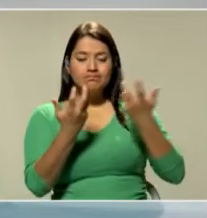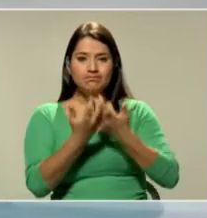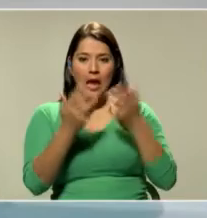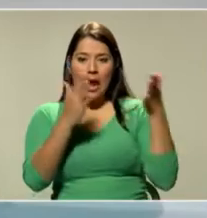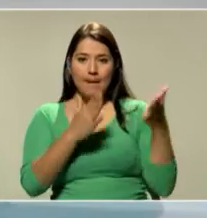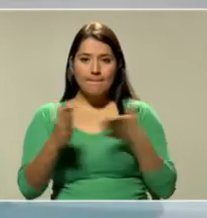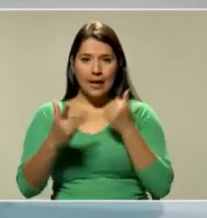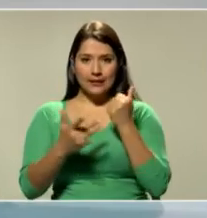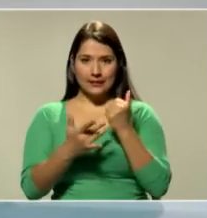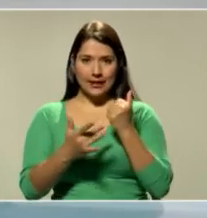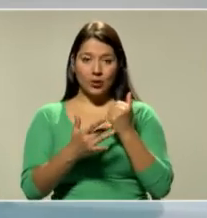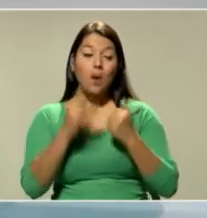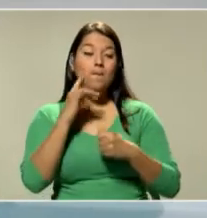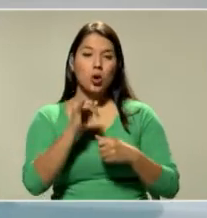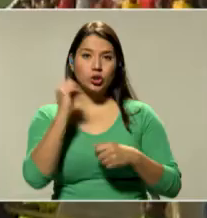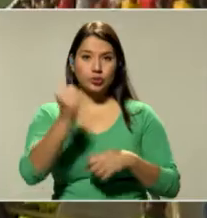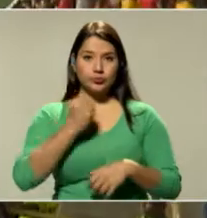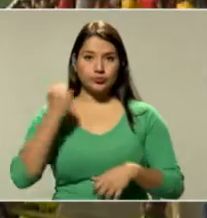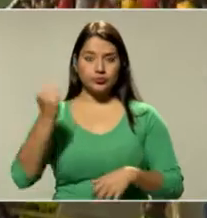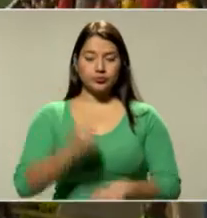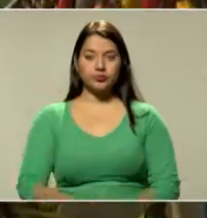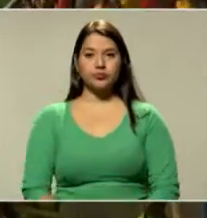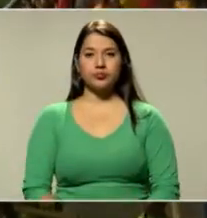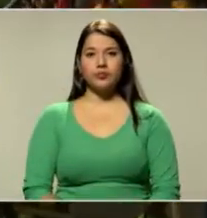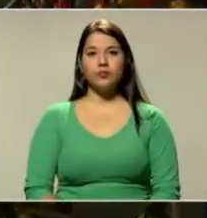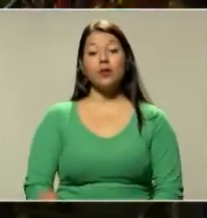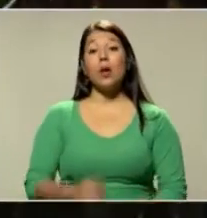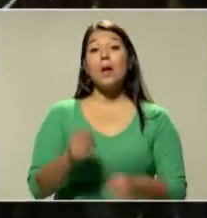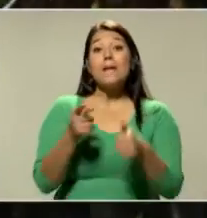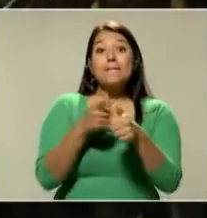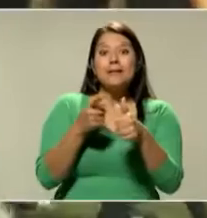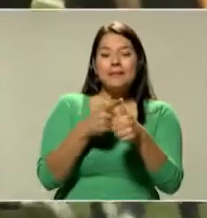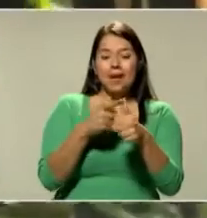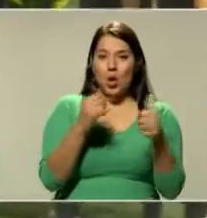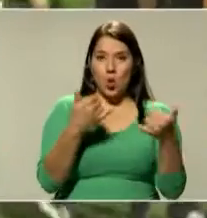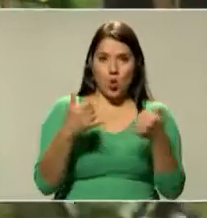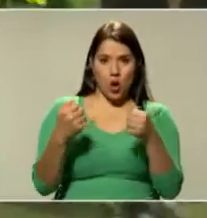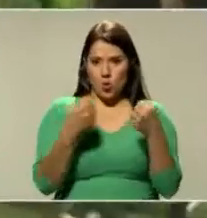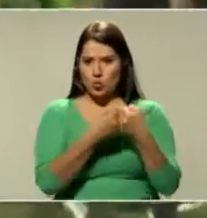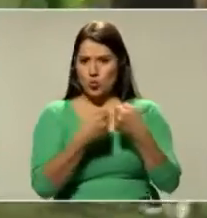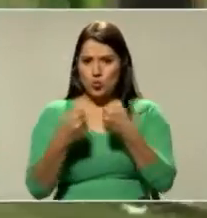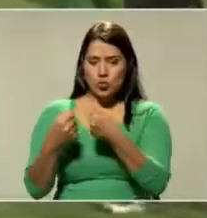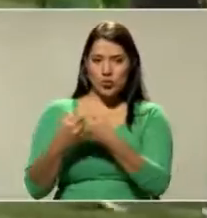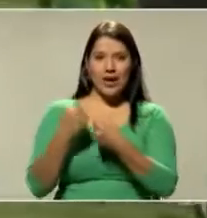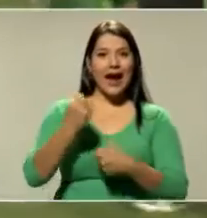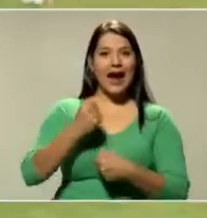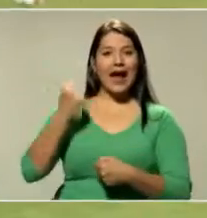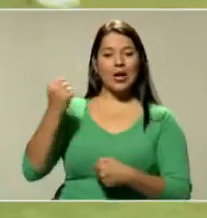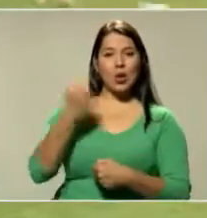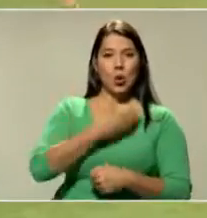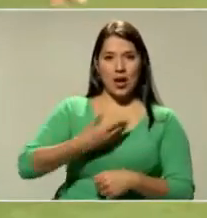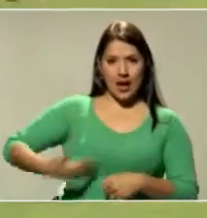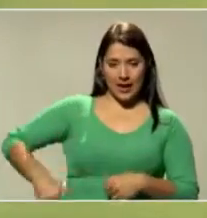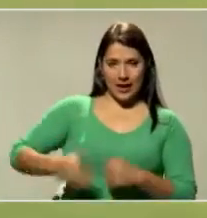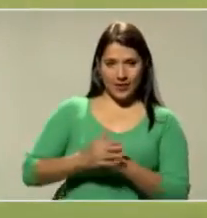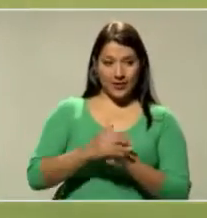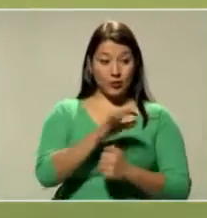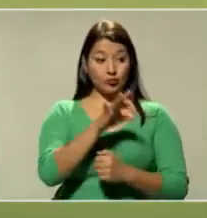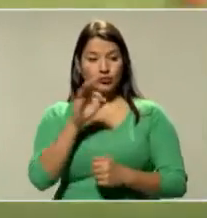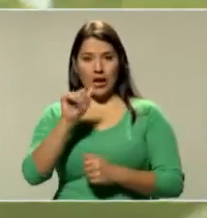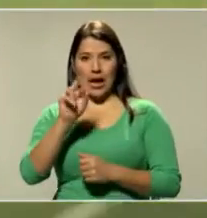que eso fue parte del éxito. El pulso de los primeros 90 minutos lo ganó José Giacone. Utilizar a Ariel Soto